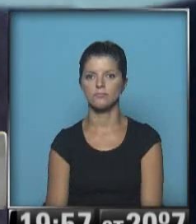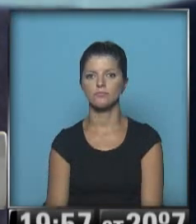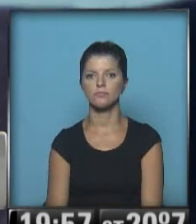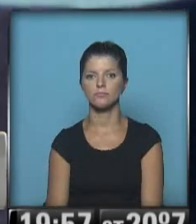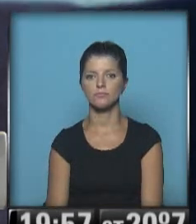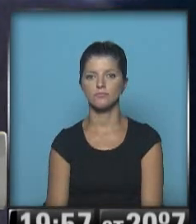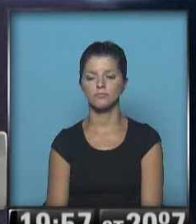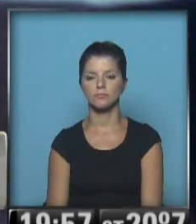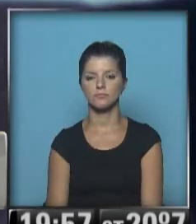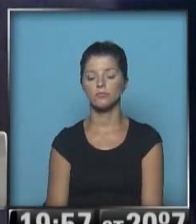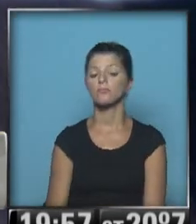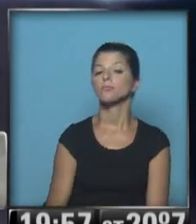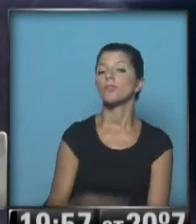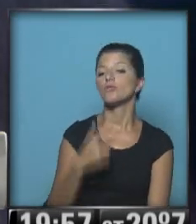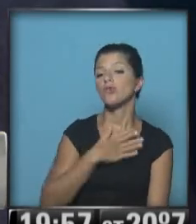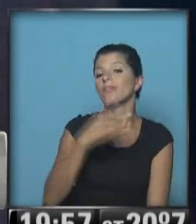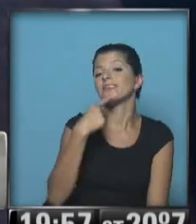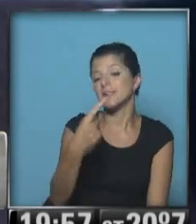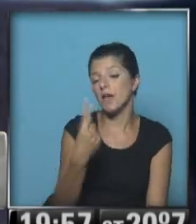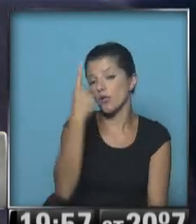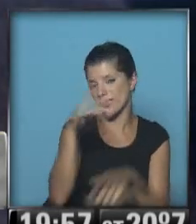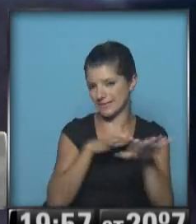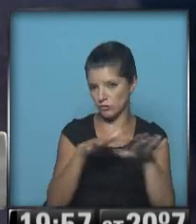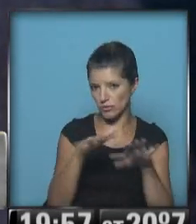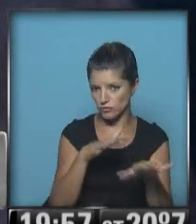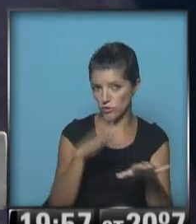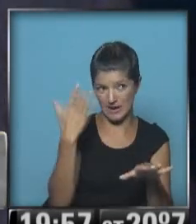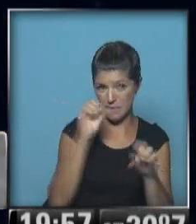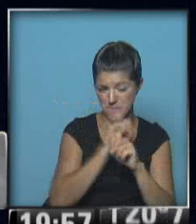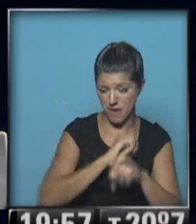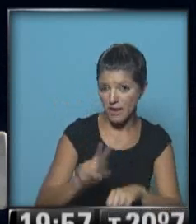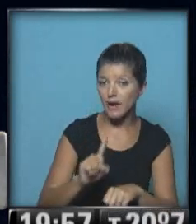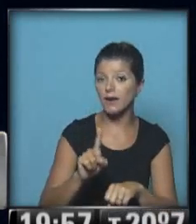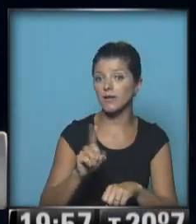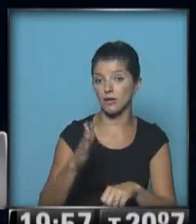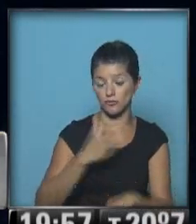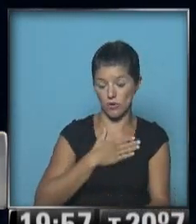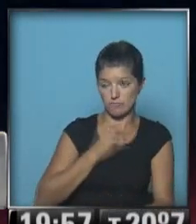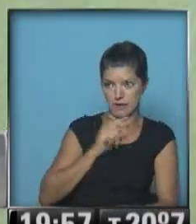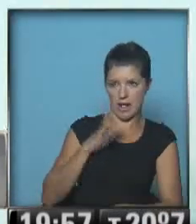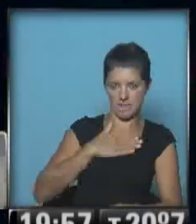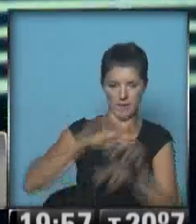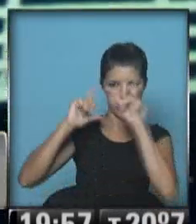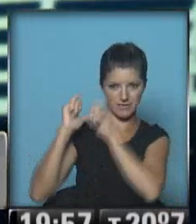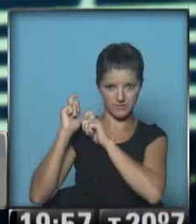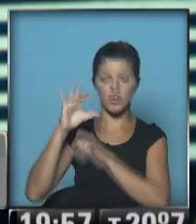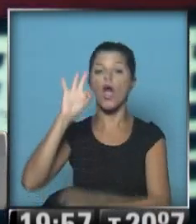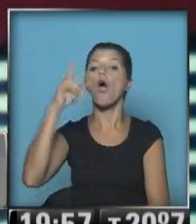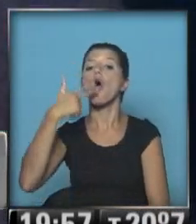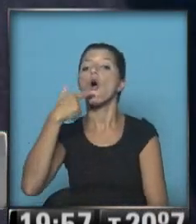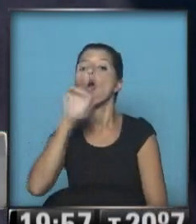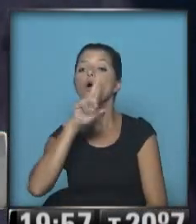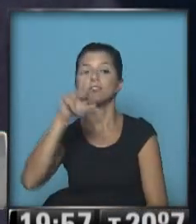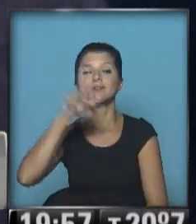ciudades estuvimos yo diría en una de las situaciones más extrañas por la que pasé en mi vida Tomás orin